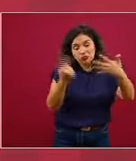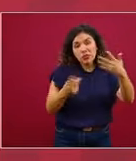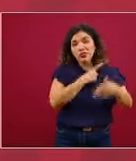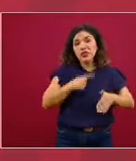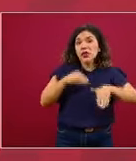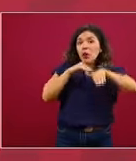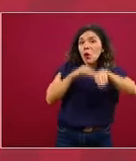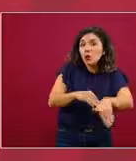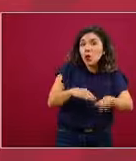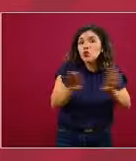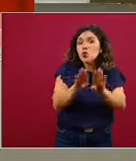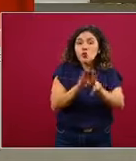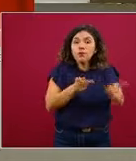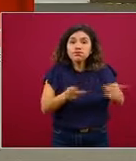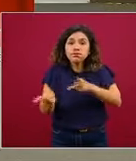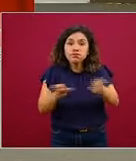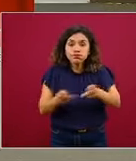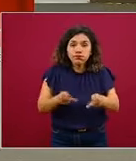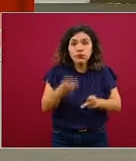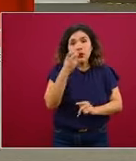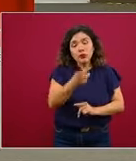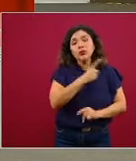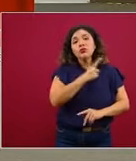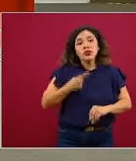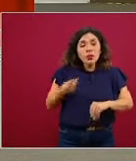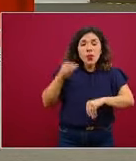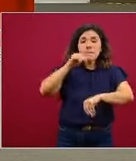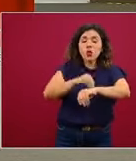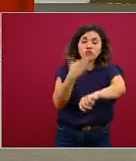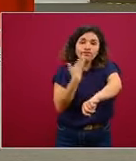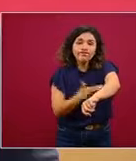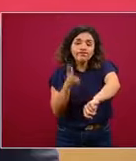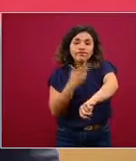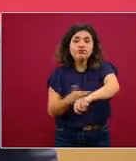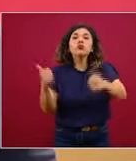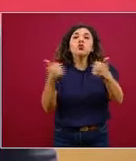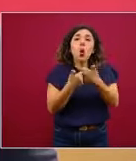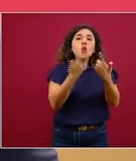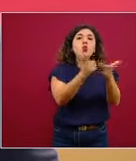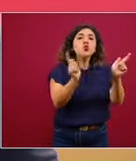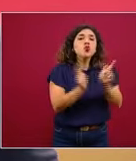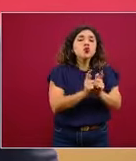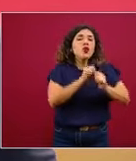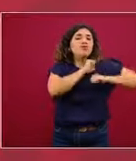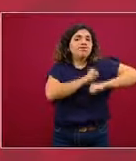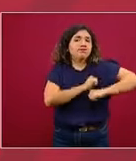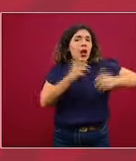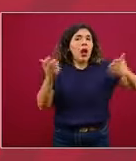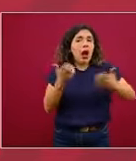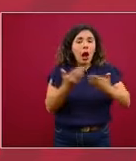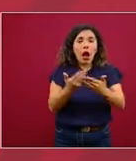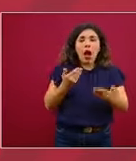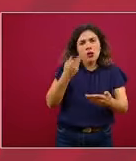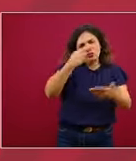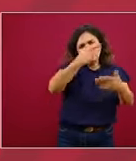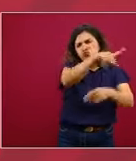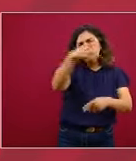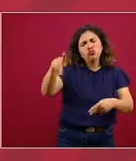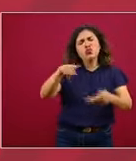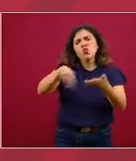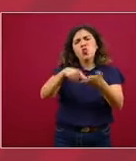protocolos y lógicamente se deben de implementar por grupos específicos que se forman al interior